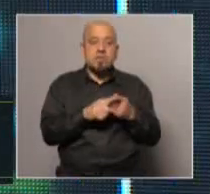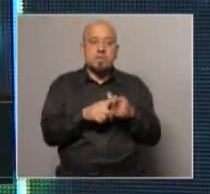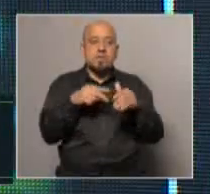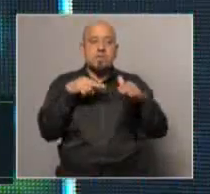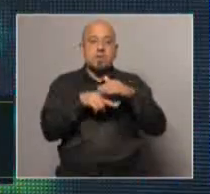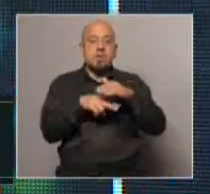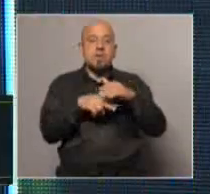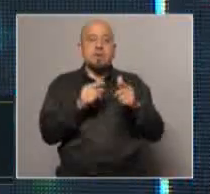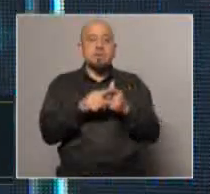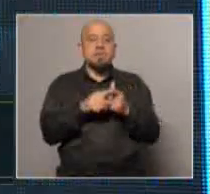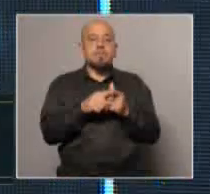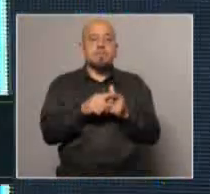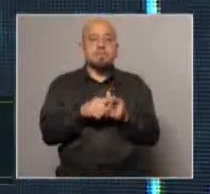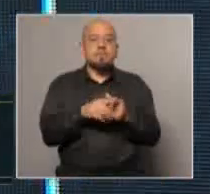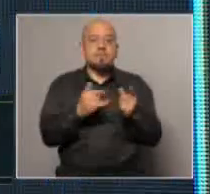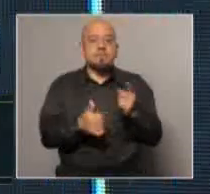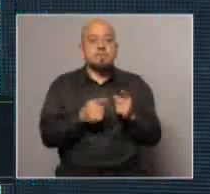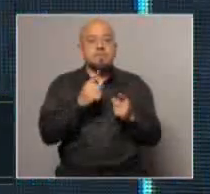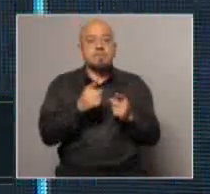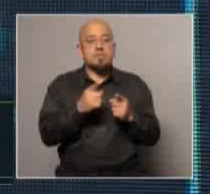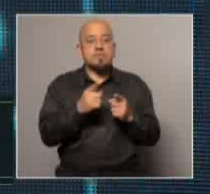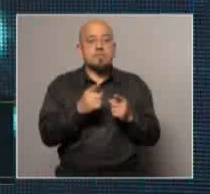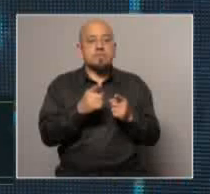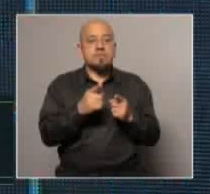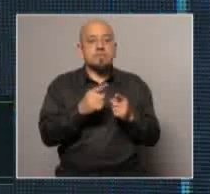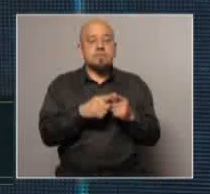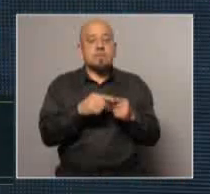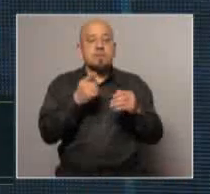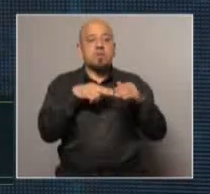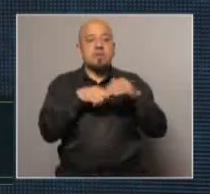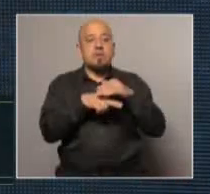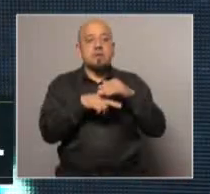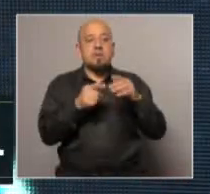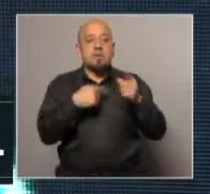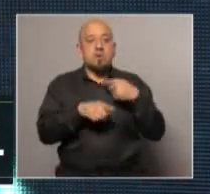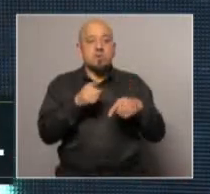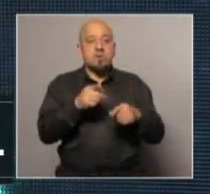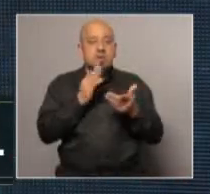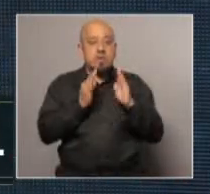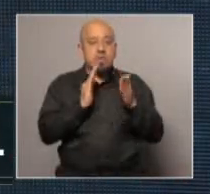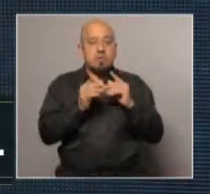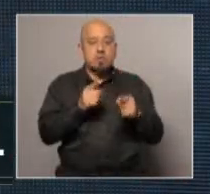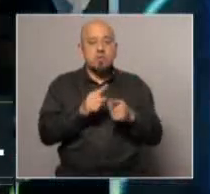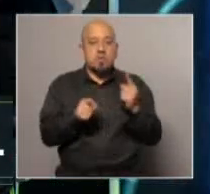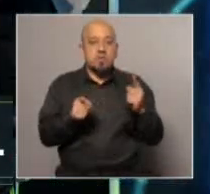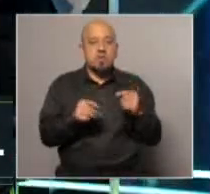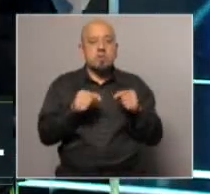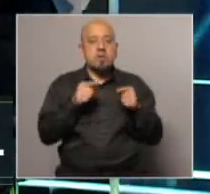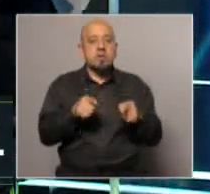tratamiento. Cuando tú tienes una apendicitis te internan, pero el tratamiento no es la internación. Es la operación. El lugar